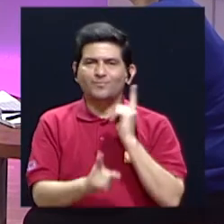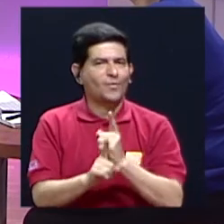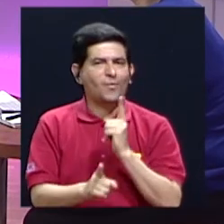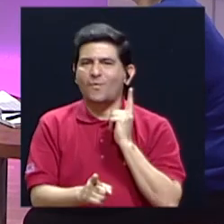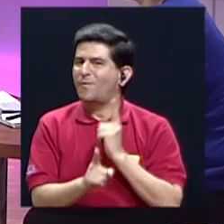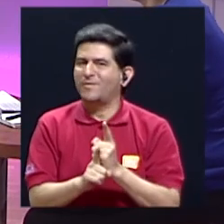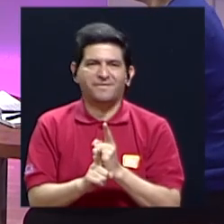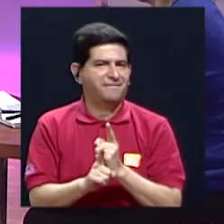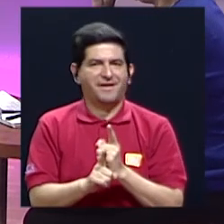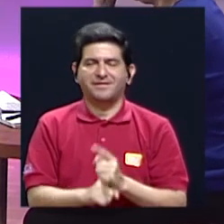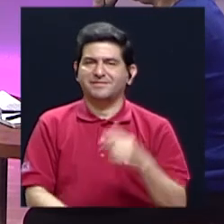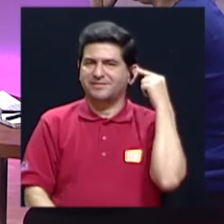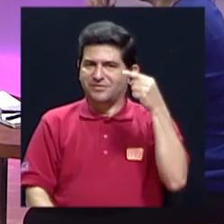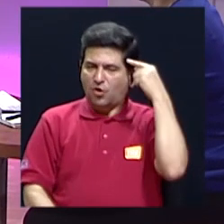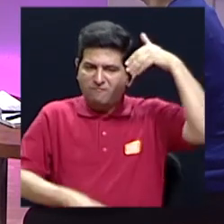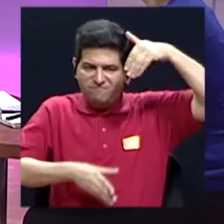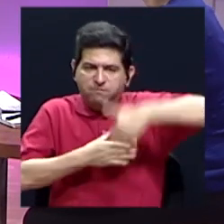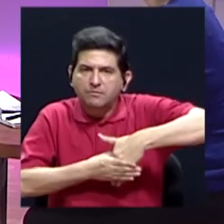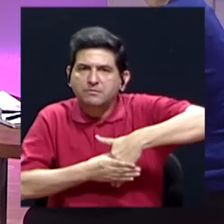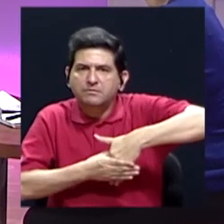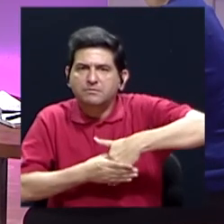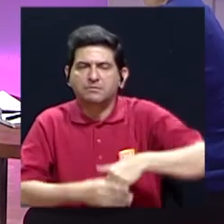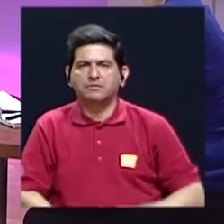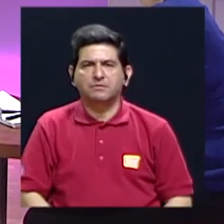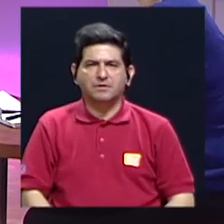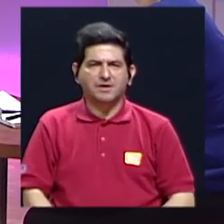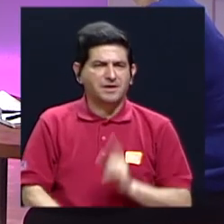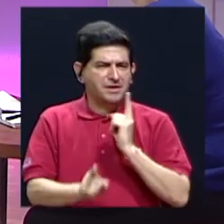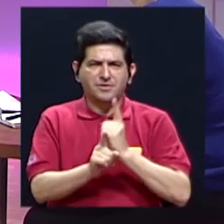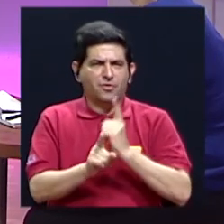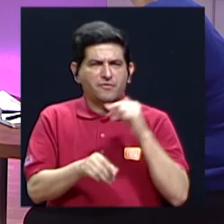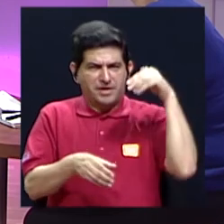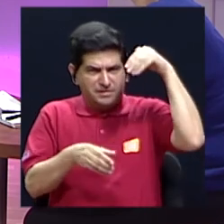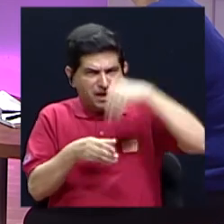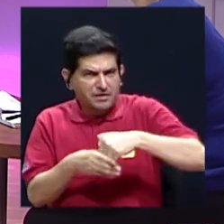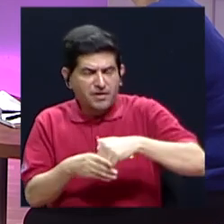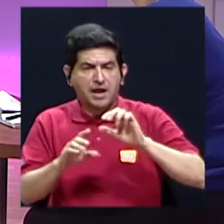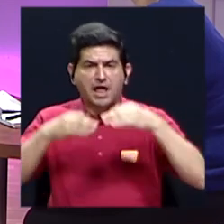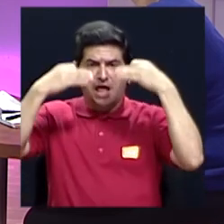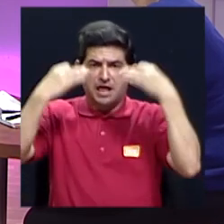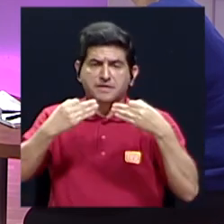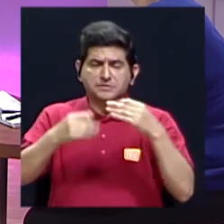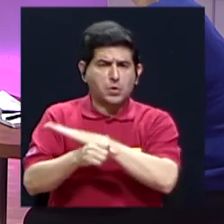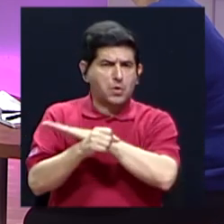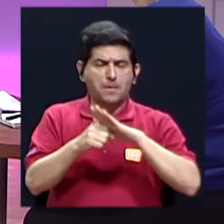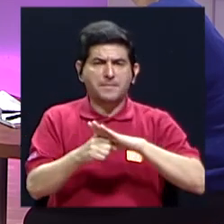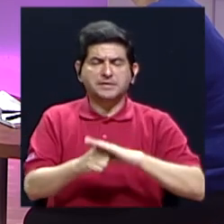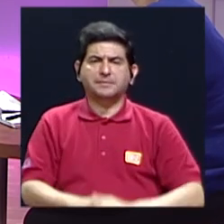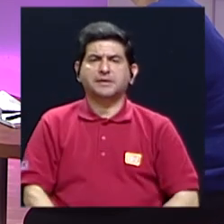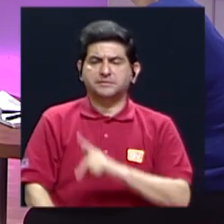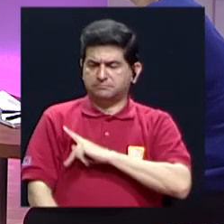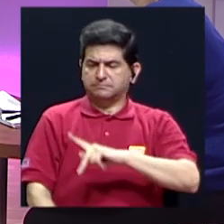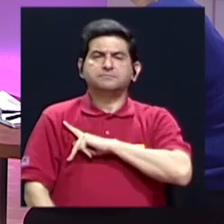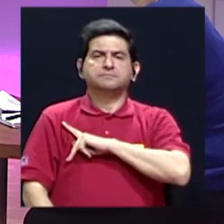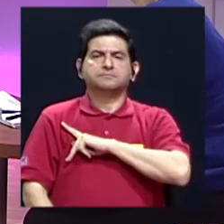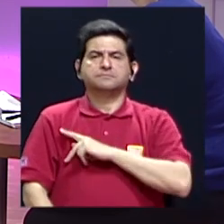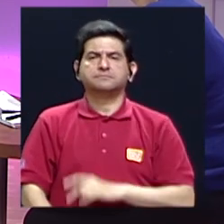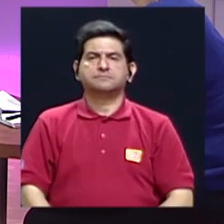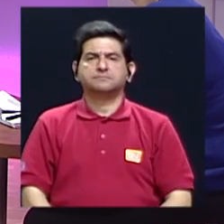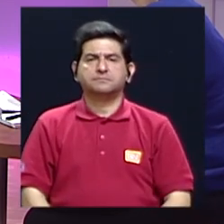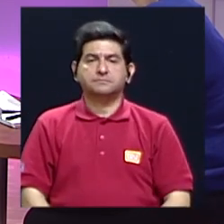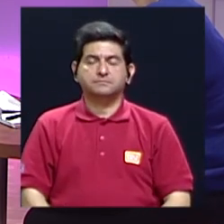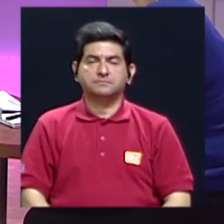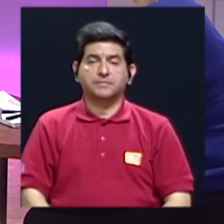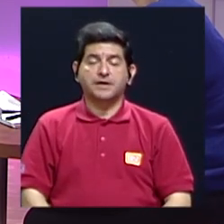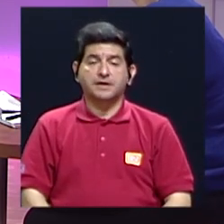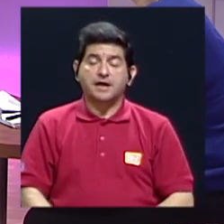inadecuada del Estado, intervención inadecuada del Estado en decisiones que son enteramente particulares. Uh-huh. Entonces, de forma